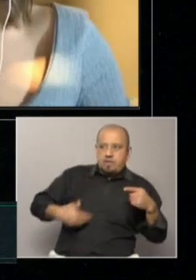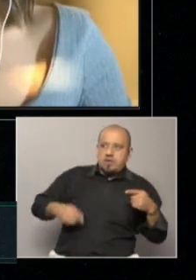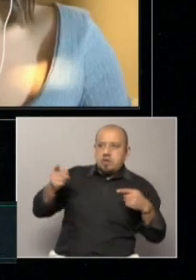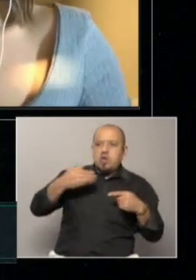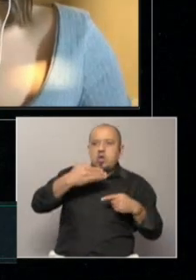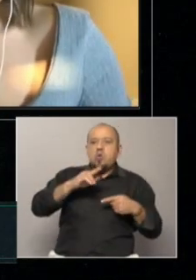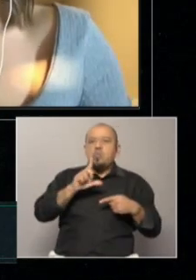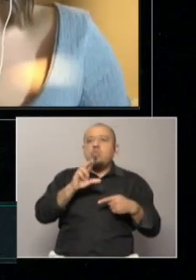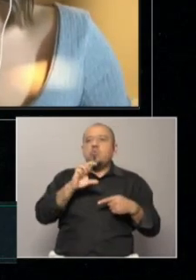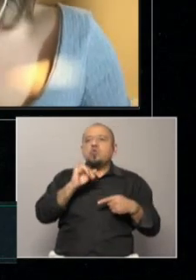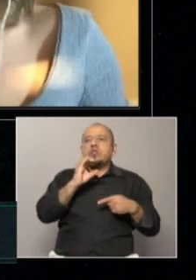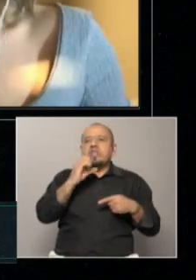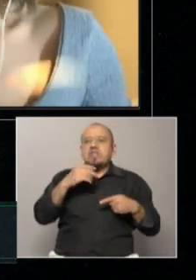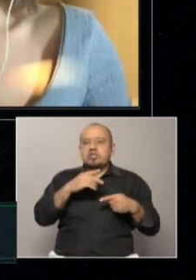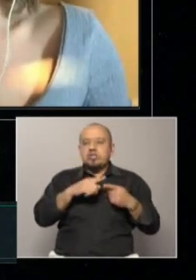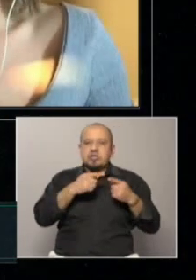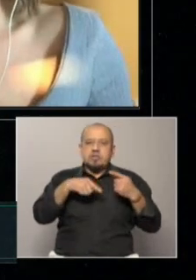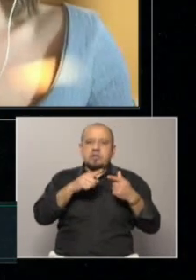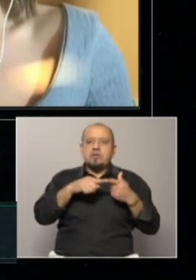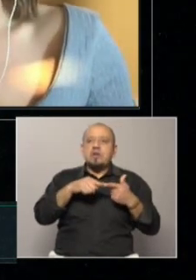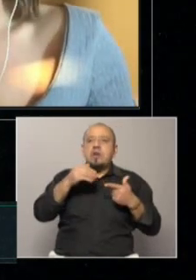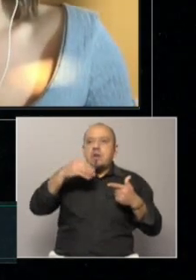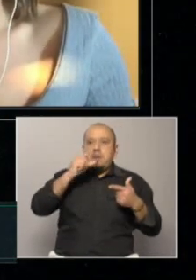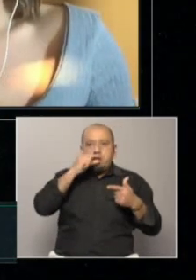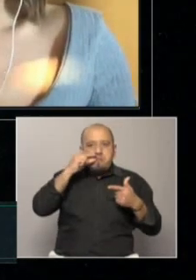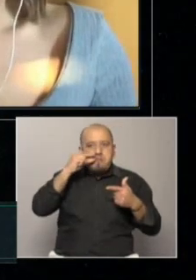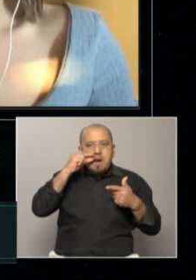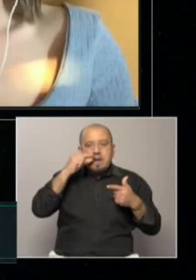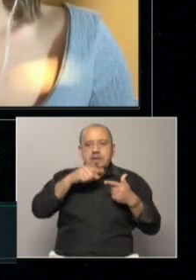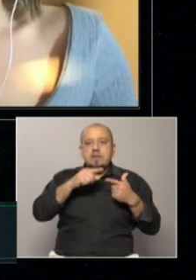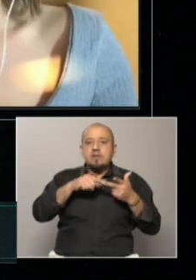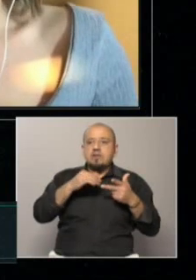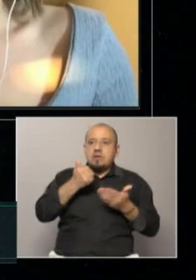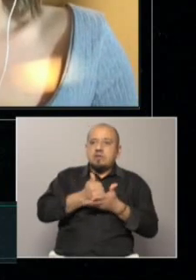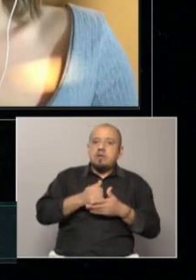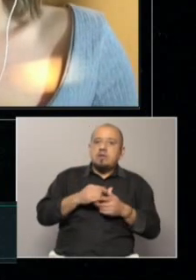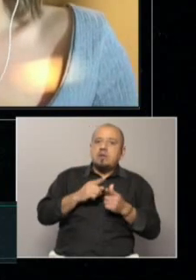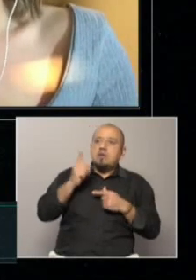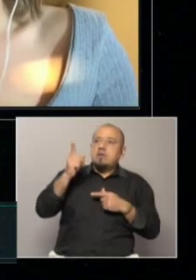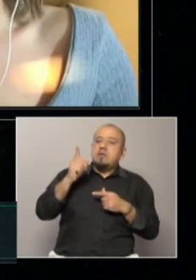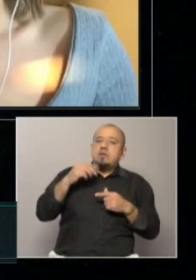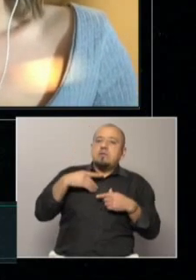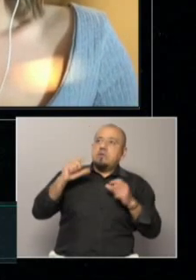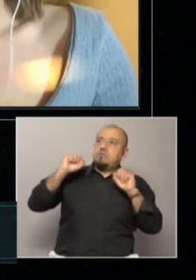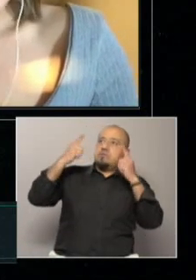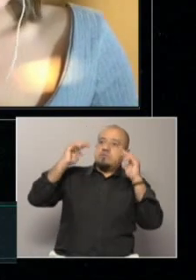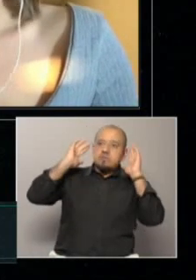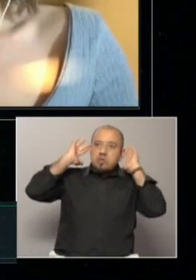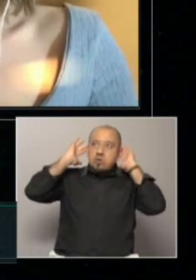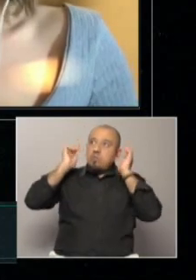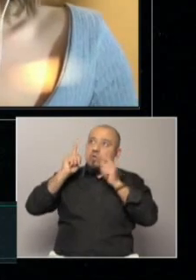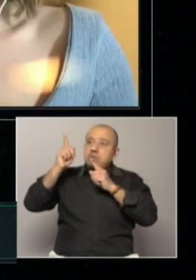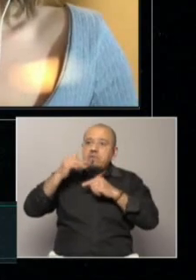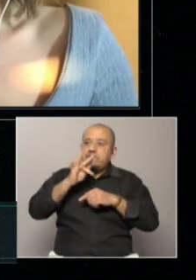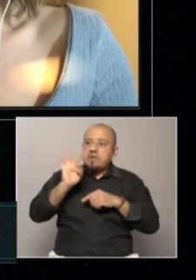Patricia Bullrich, Pichetto, de hecho el mismo Mauricio Macri, que está ahora vacacionando y desde una reposera tomando sol, primero estuvo en Francia y